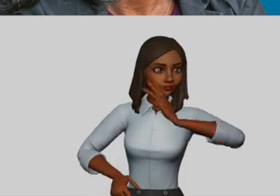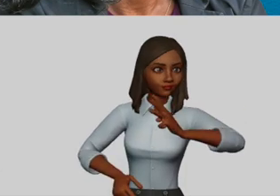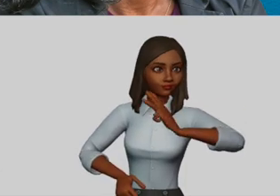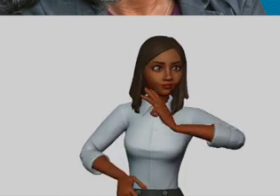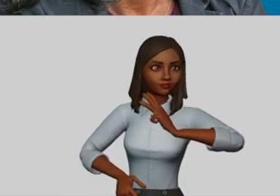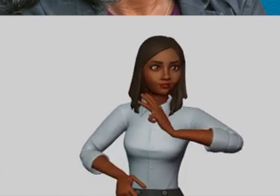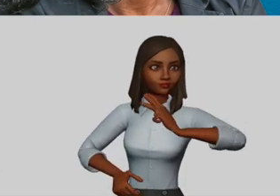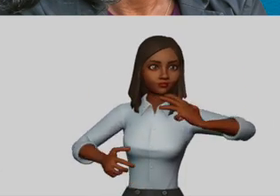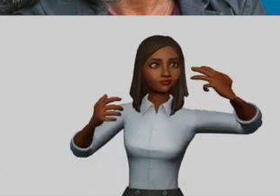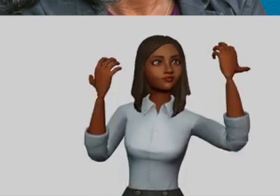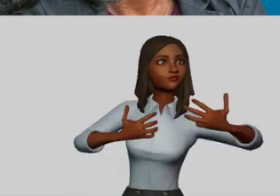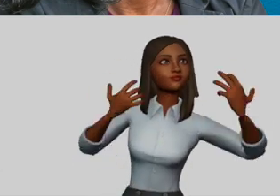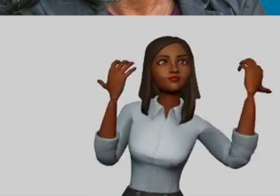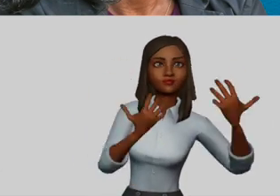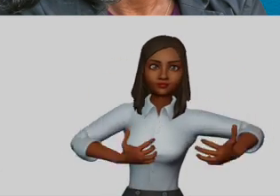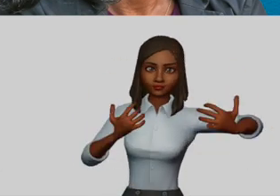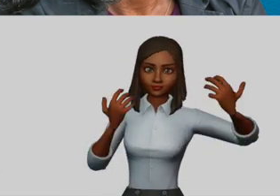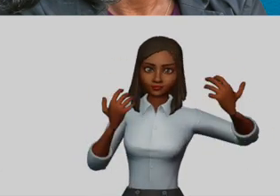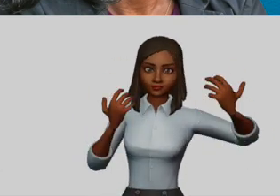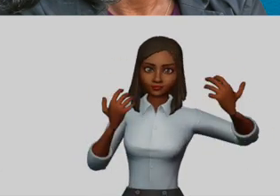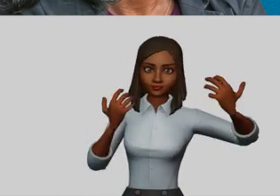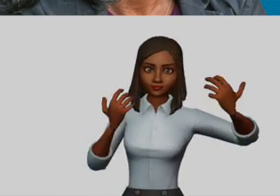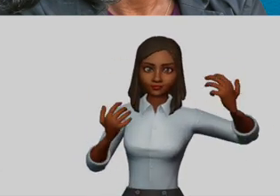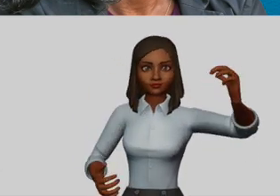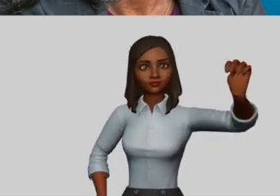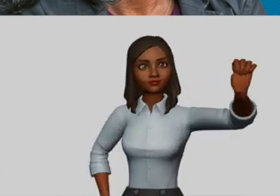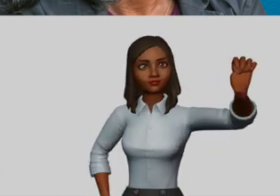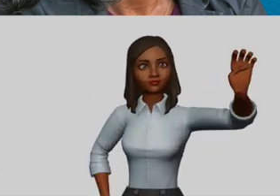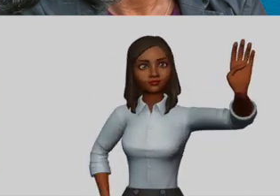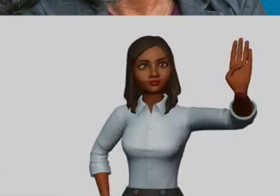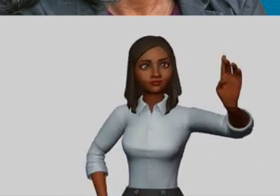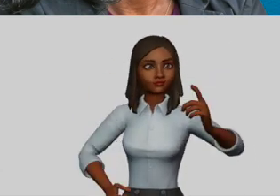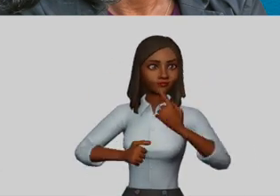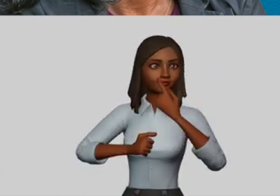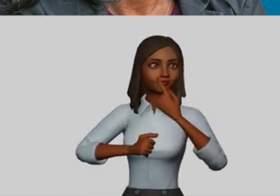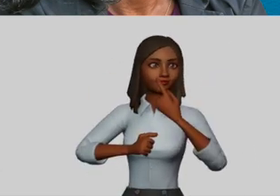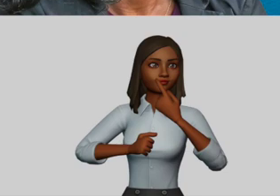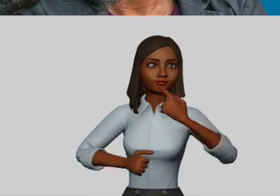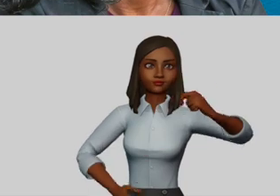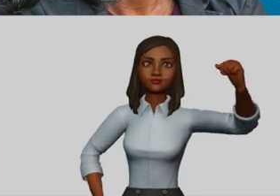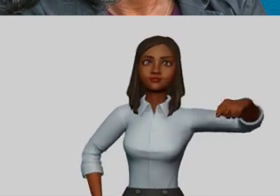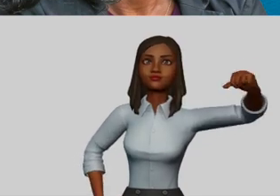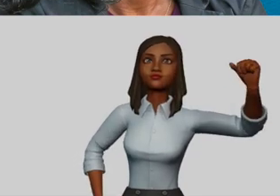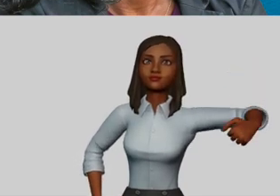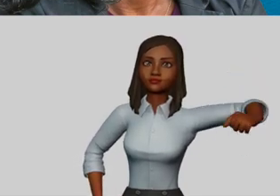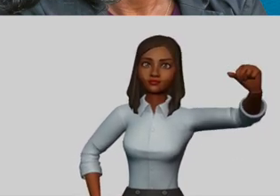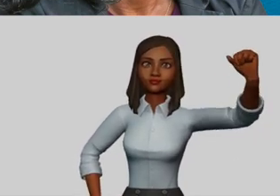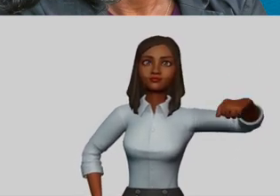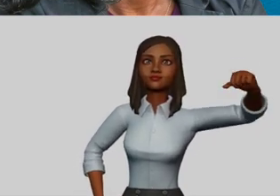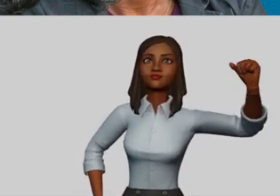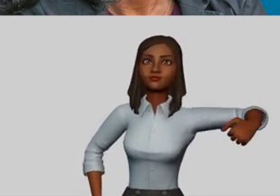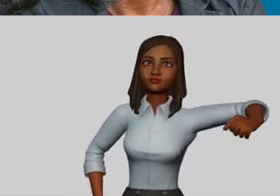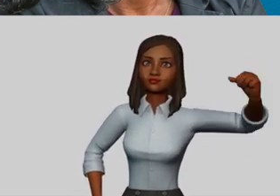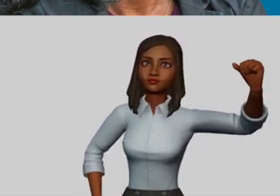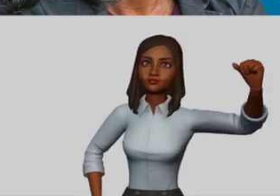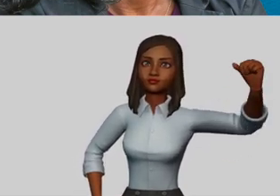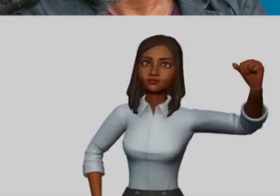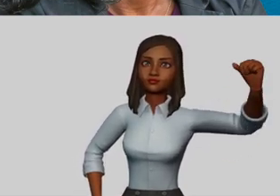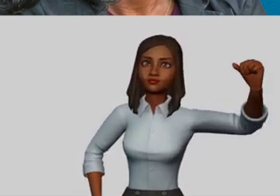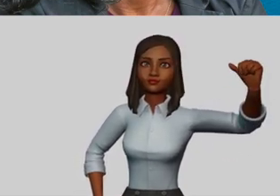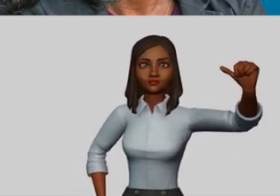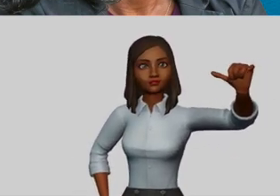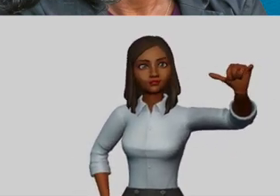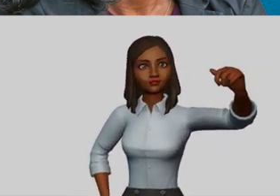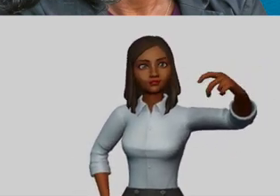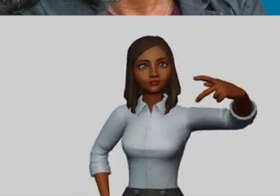tienes... No quiero decir que yo no tenía nada, ¿verdad? Tenía mi familia, no era que estaba pasando hambre. Pero cuando tú no tienes mucho